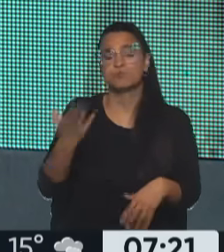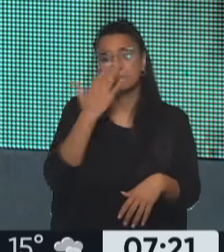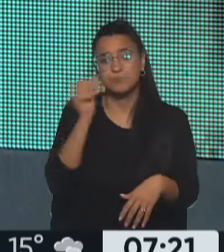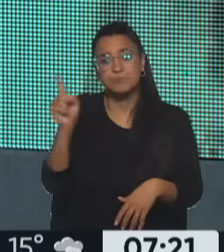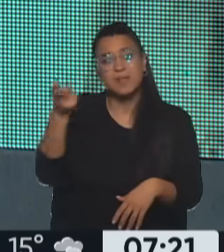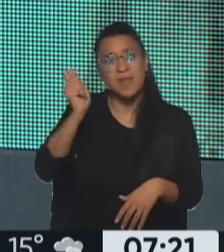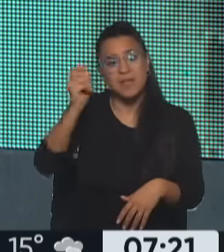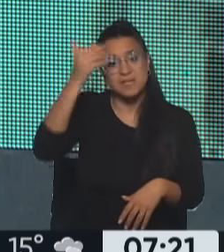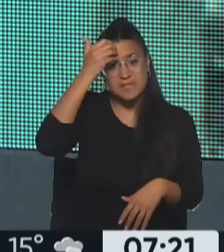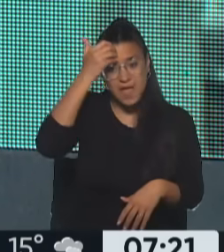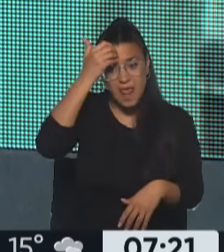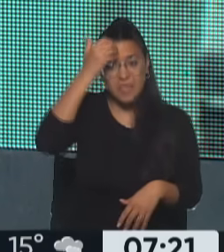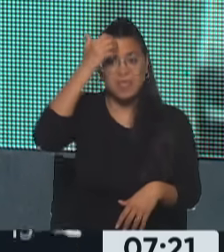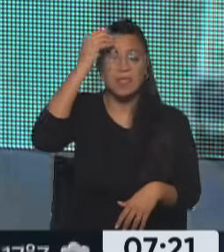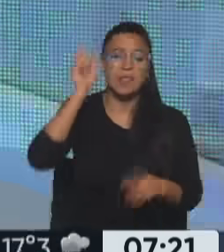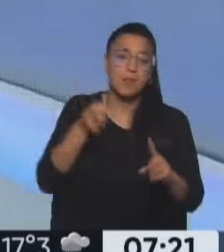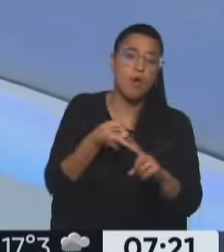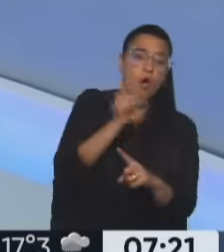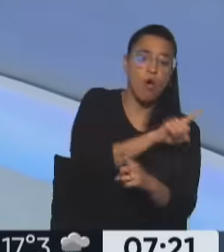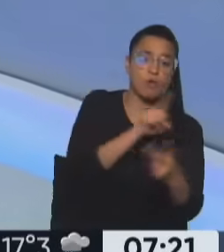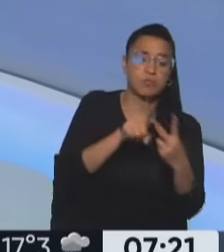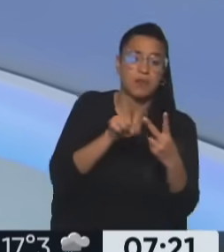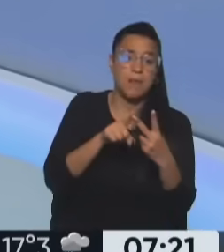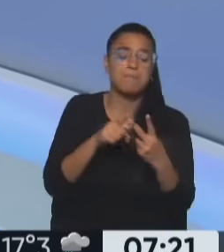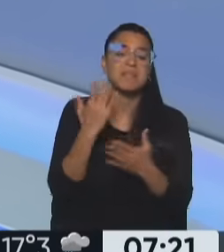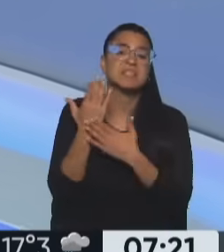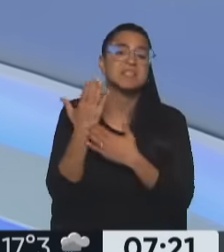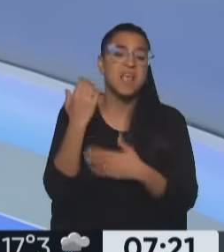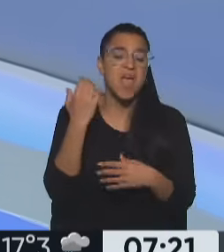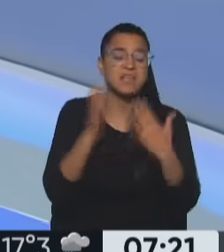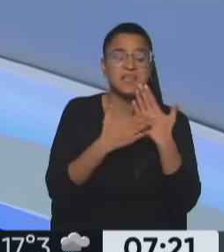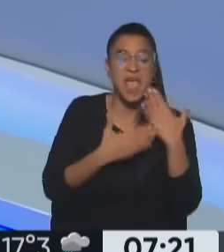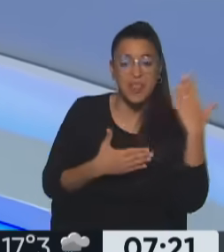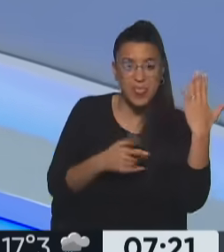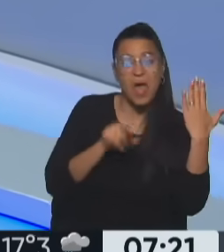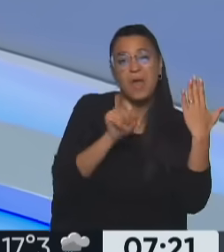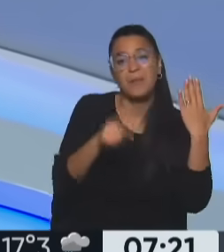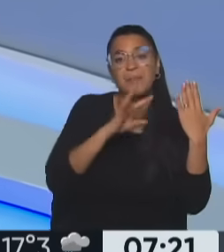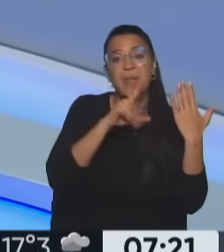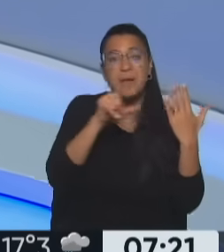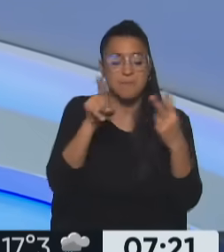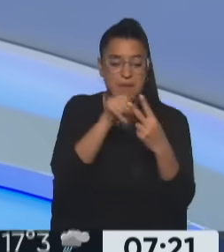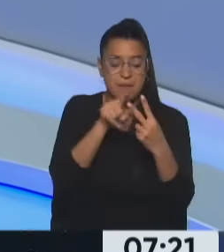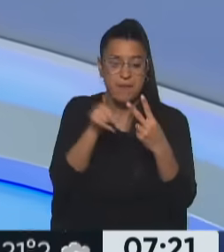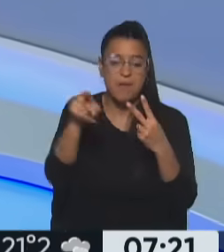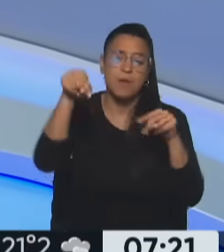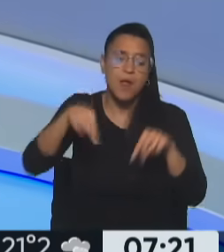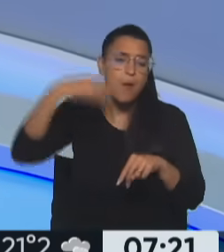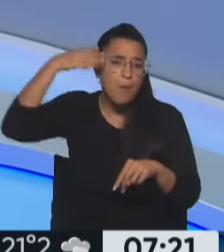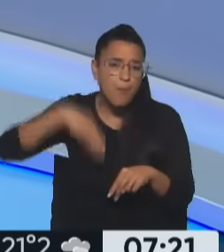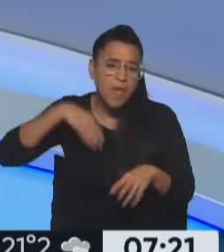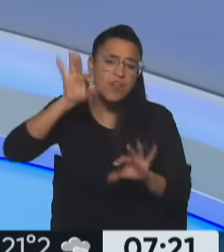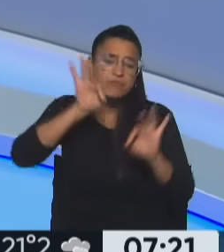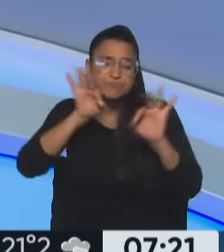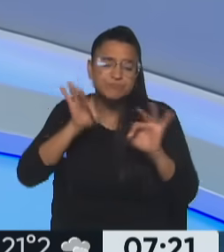Juan Schiaretti, otra también tiene nombre y apellido, la dirigente de izquierda Miriam Bregman, con Vero Urriola-Beiti. A ver, comenzamos a desgranar toda